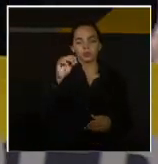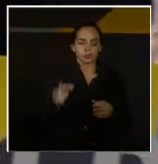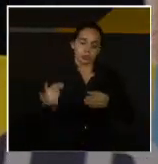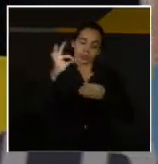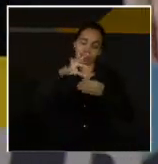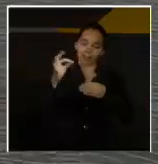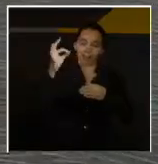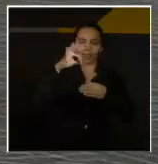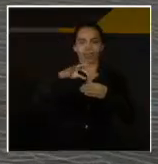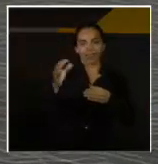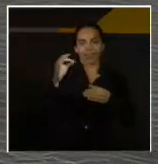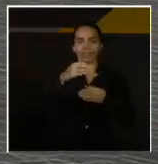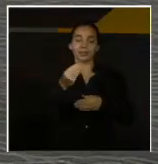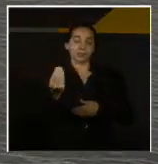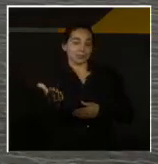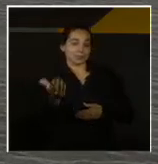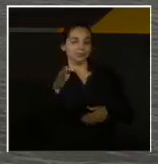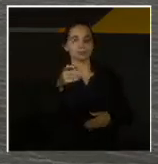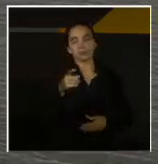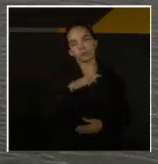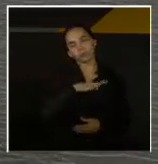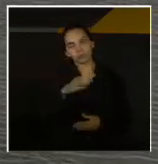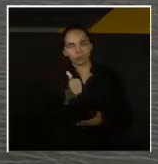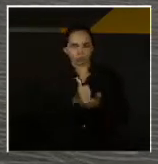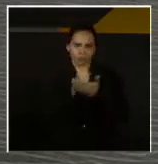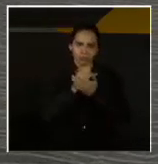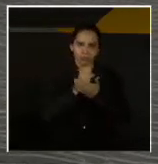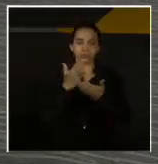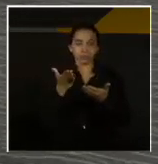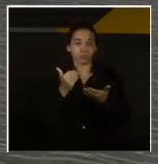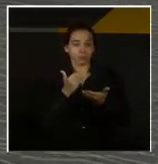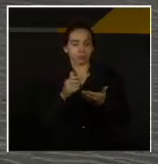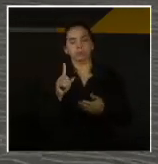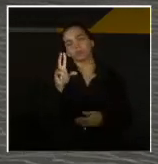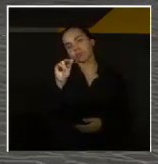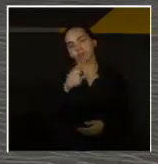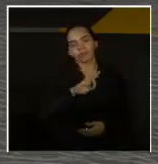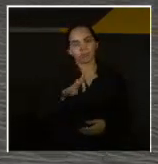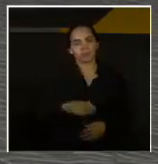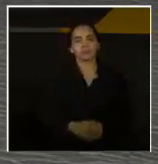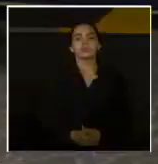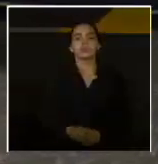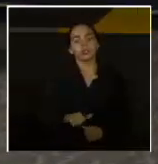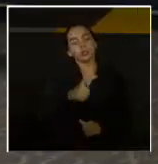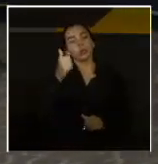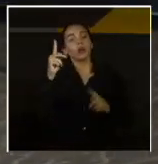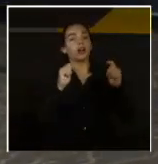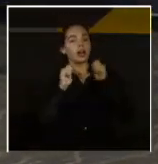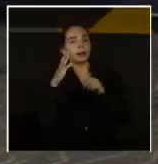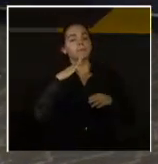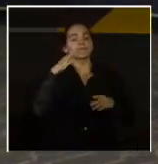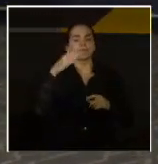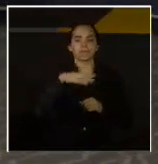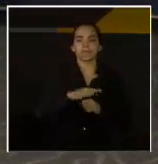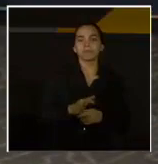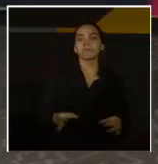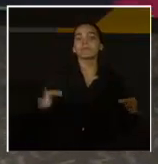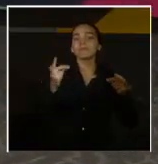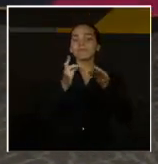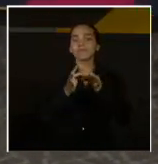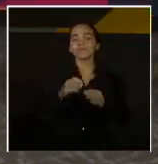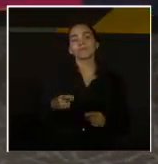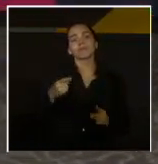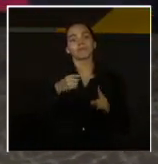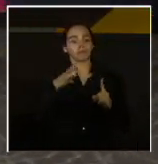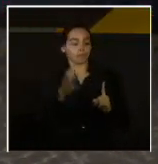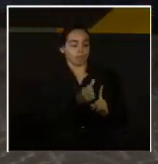año tengan que volver a estirar la mano para que el gobierno los utilice con fines electorales. Otro tema bien importante, necesitamos garantizar que